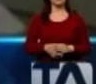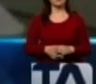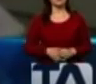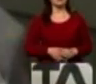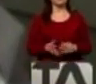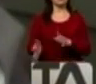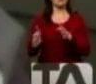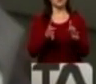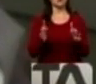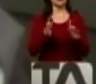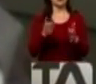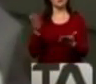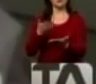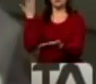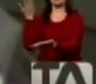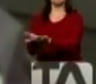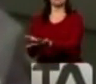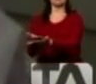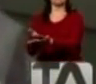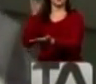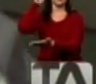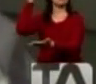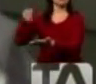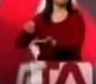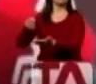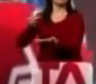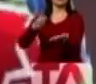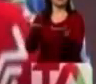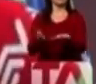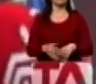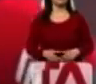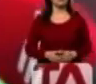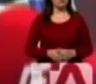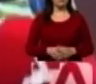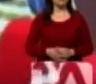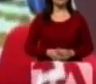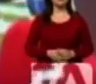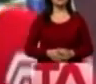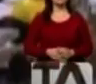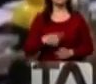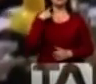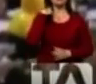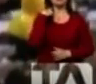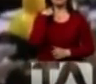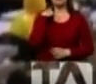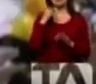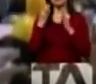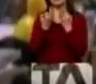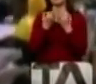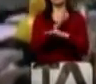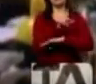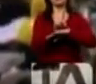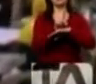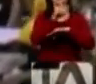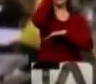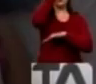trasladarlo todo y al llegar allá a Cuenca ya falleció. Ante los cuestionamientos de los afectados, el director de la clínica